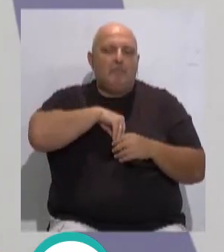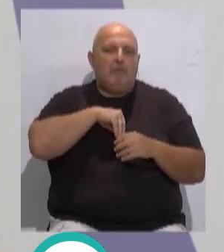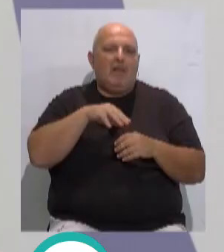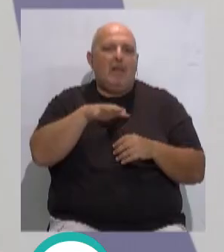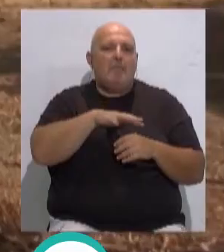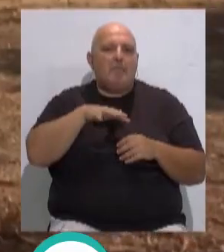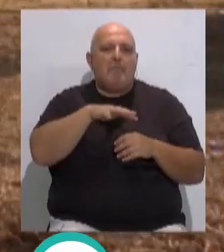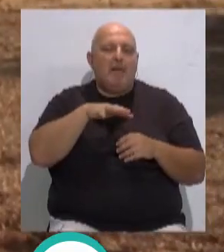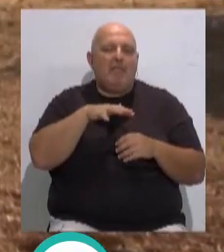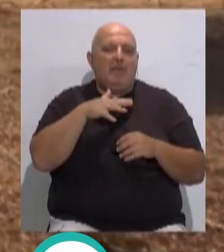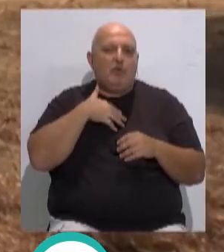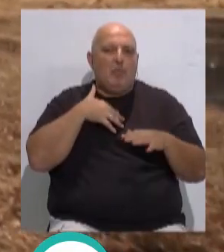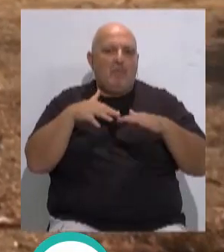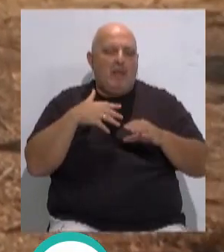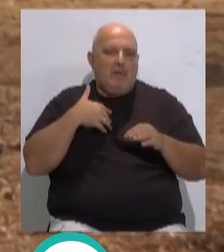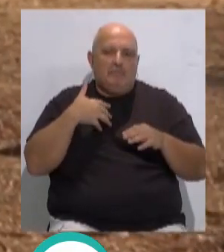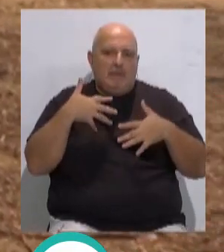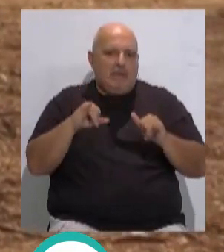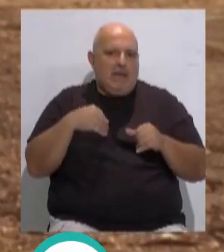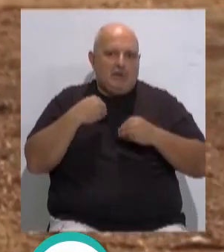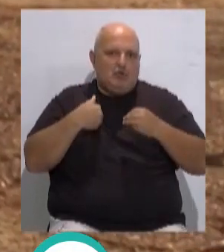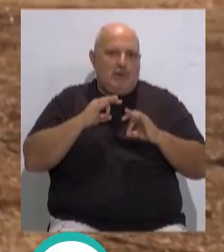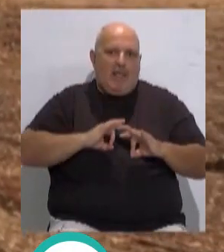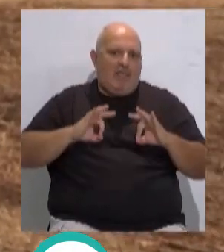espacio en el que yo me haya movido ni me voy a mover.